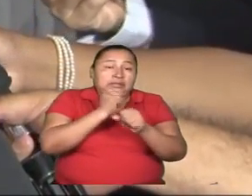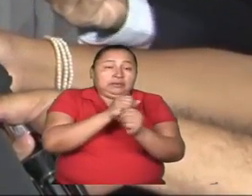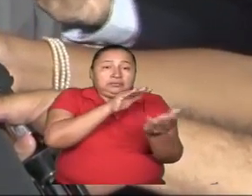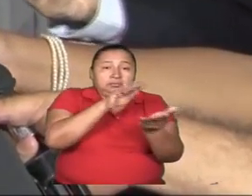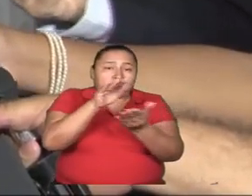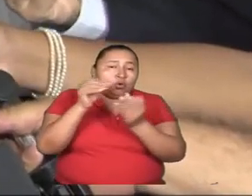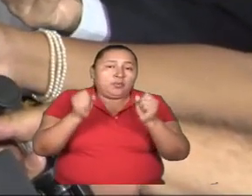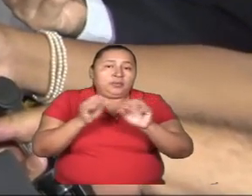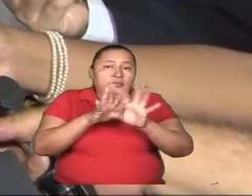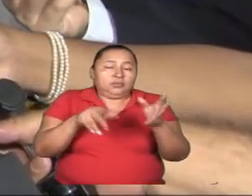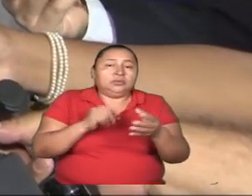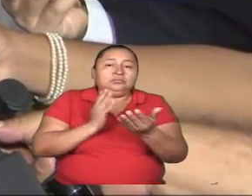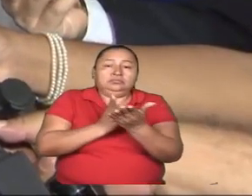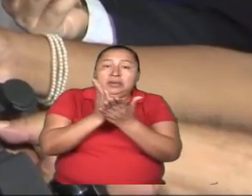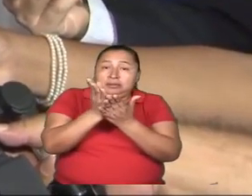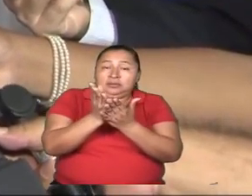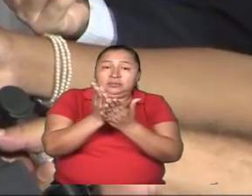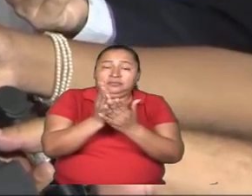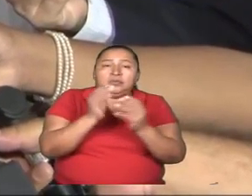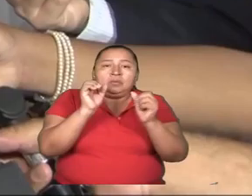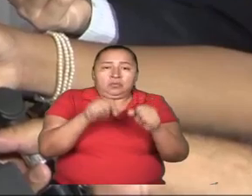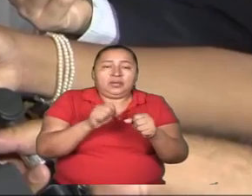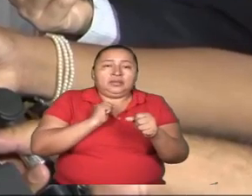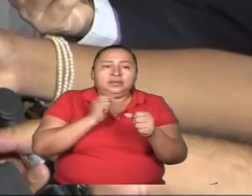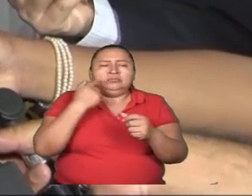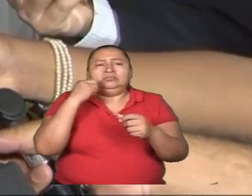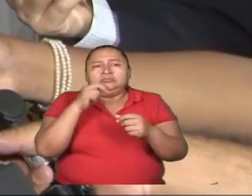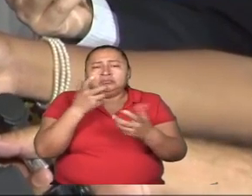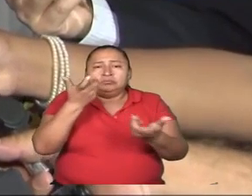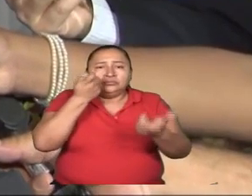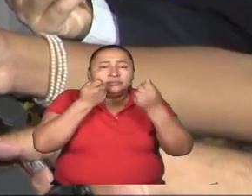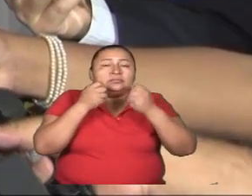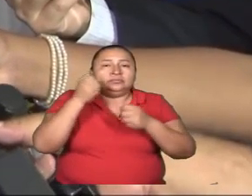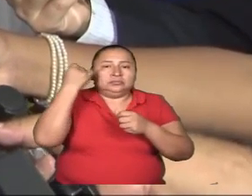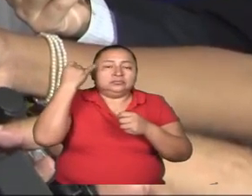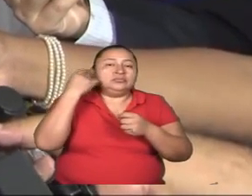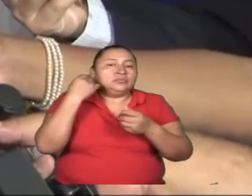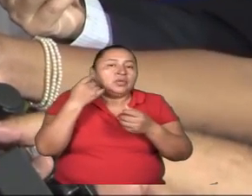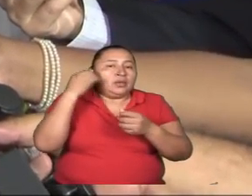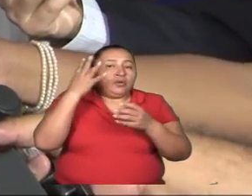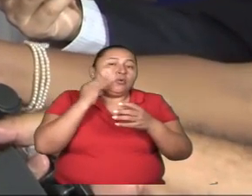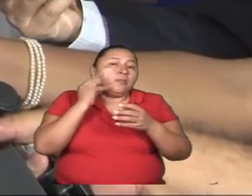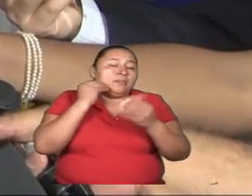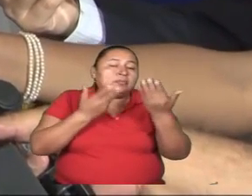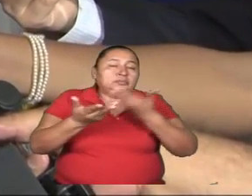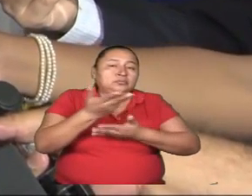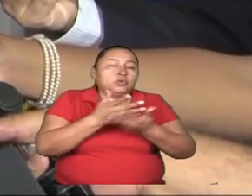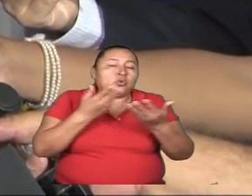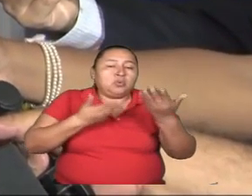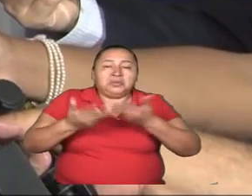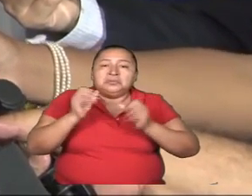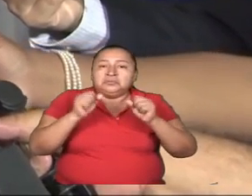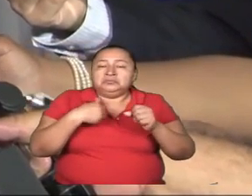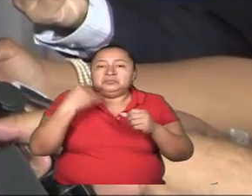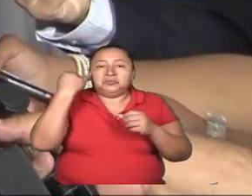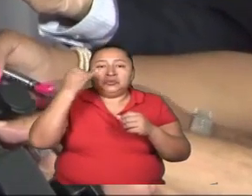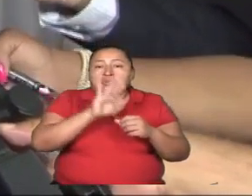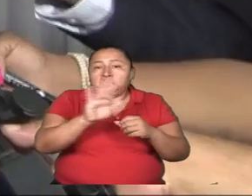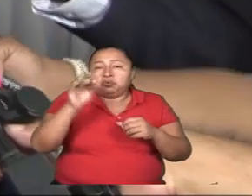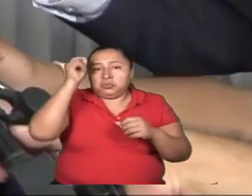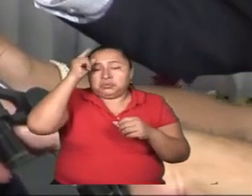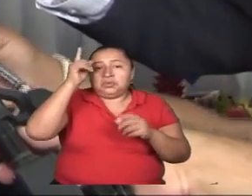los productores, productoras, ¿no? Plátano pueden tener una oportunidad de compartir las experiencias, el conocimiento de los